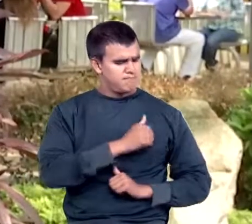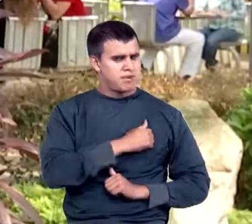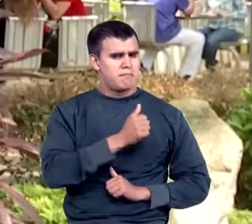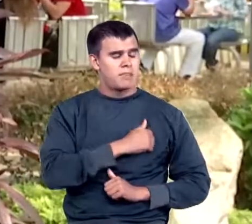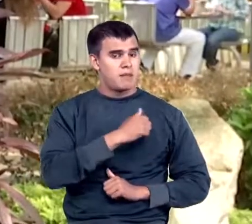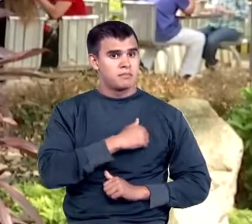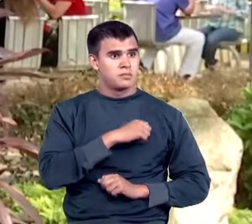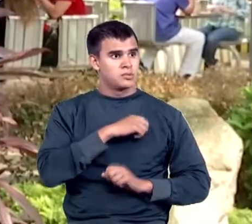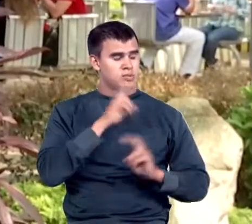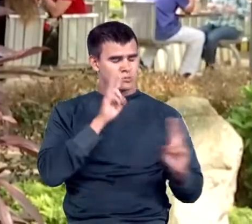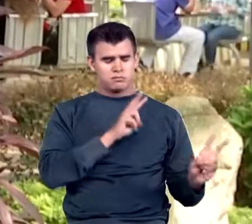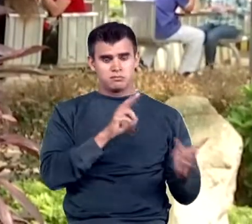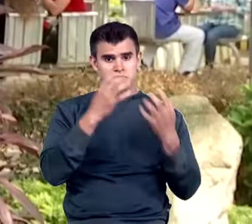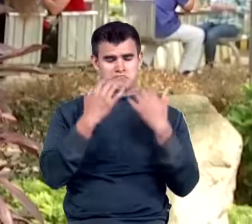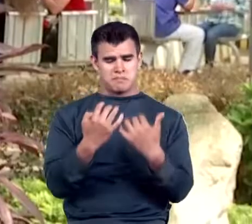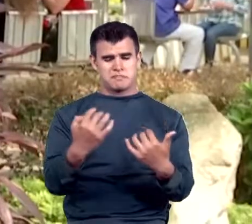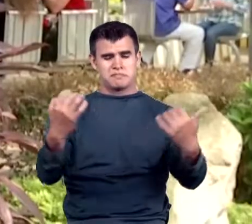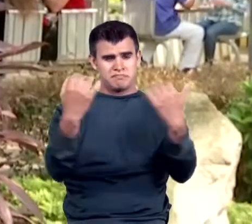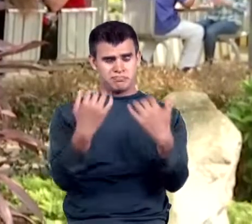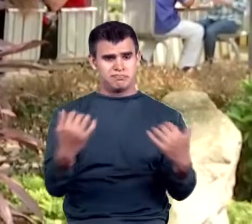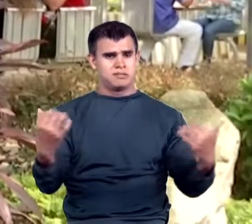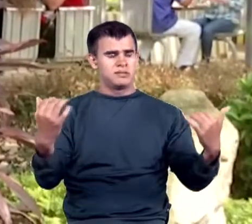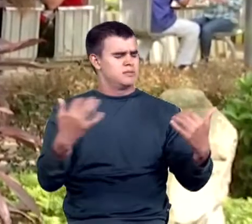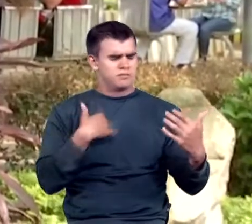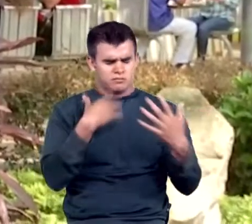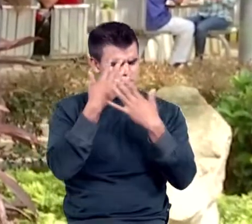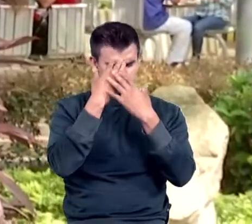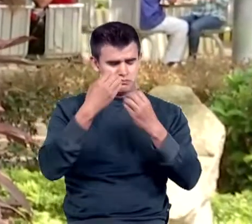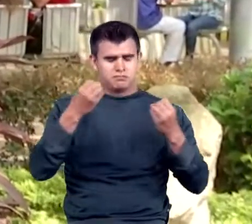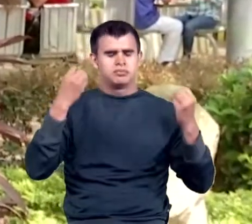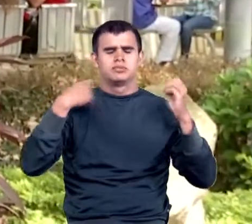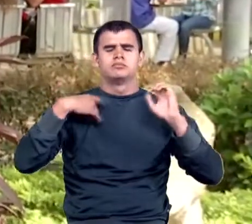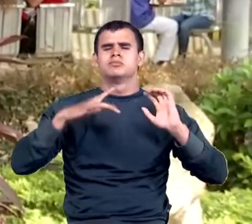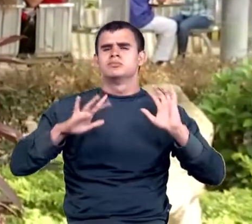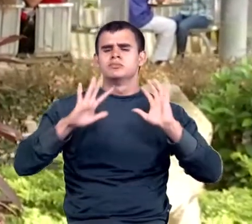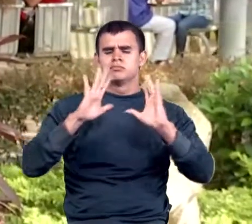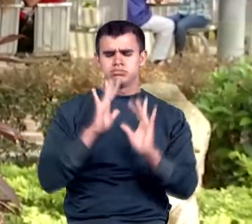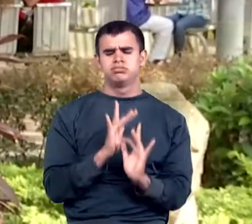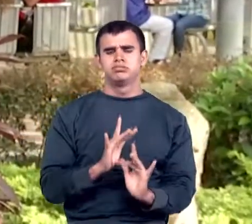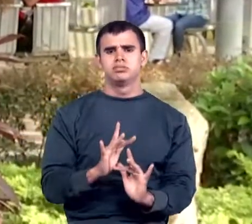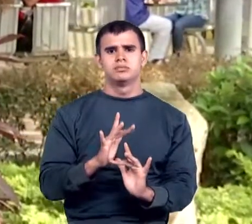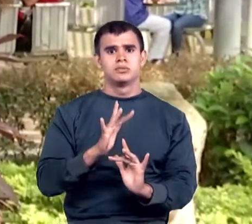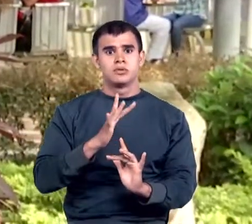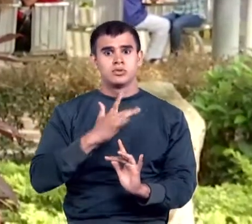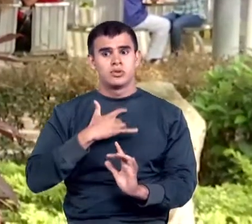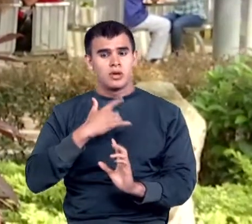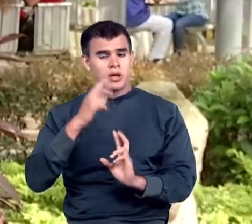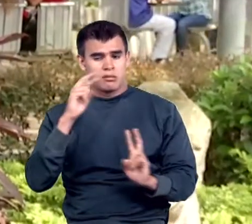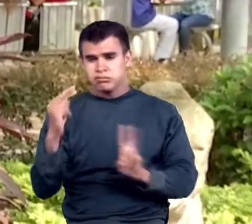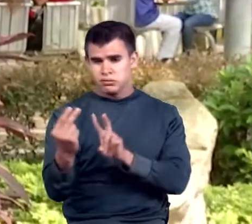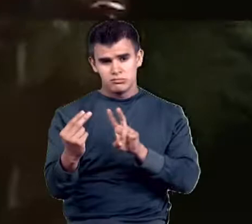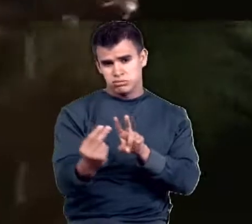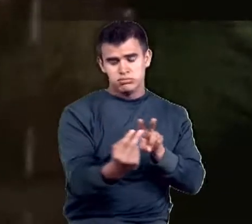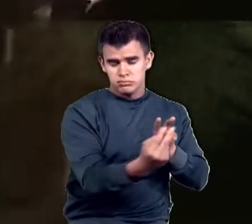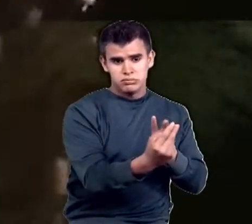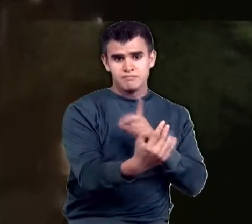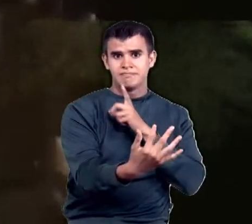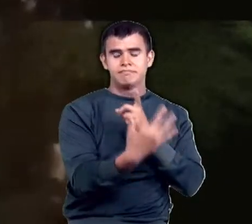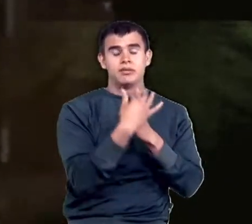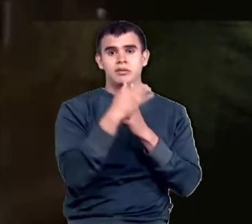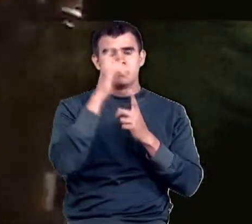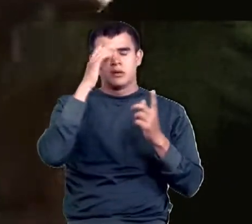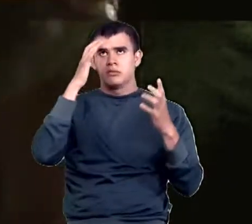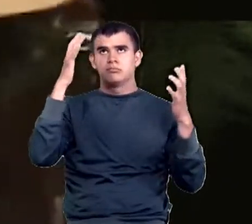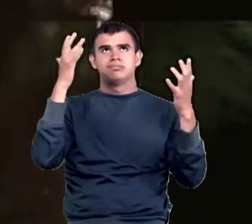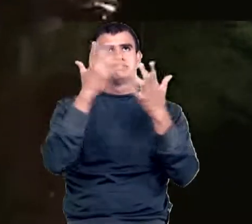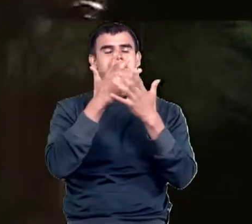el público está ahí, hace cuenta que no lo estás viendo y concéntrate en lo tuyo porque es un concurso. Pero es una cosa muy bonita cuando, por ejemplo,